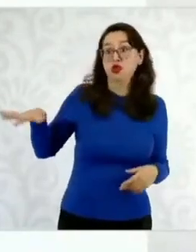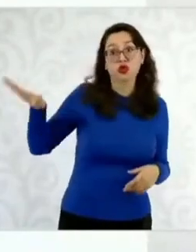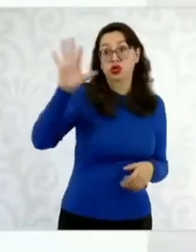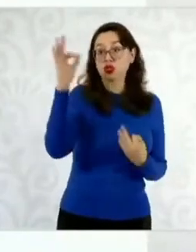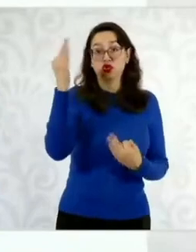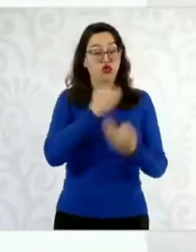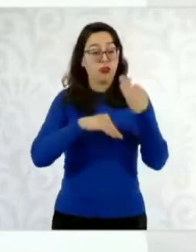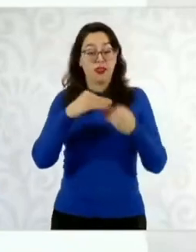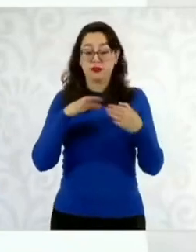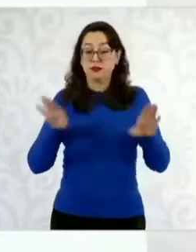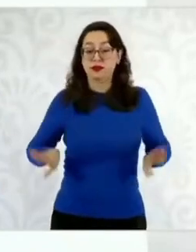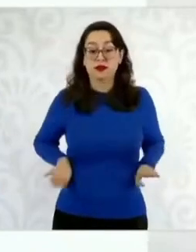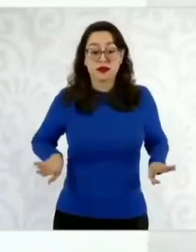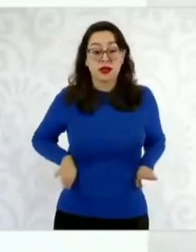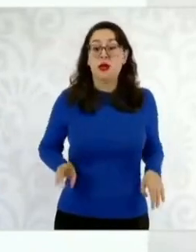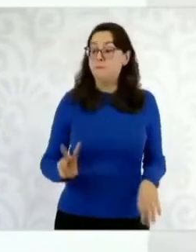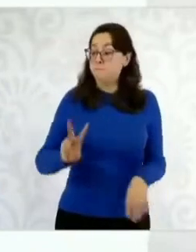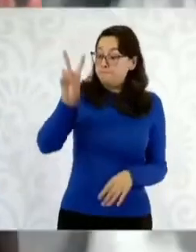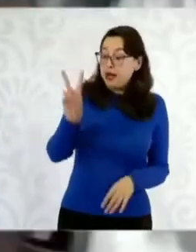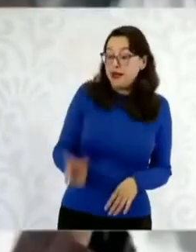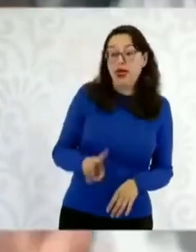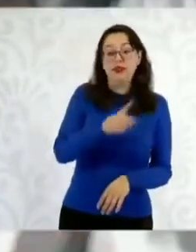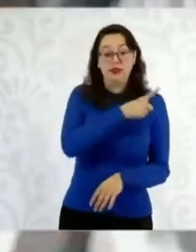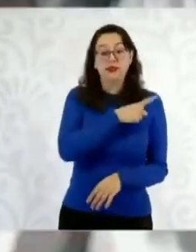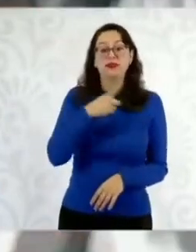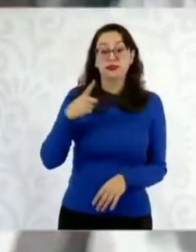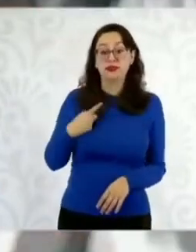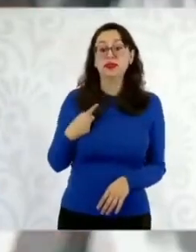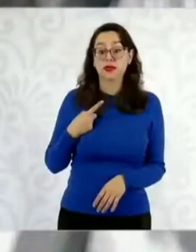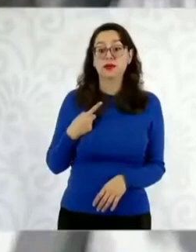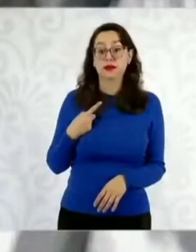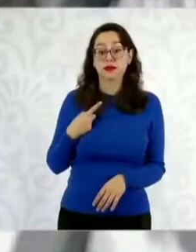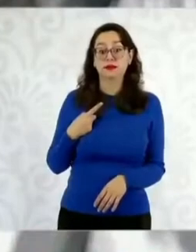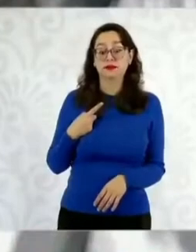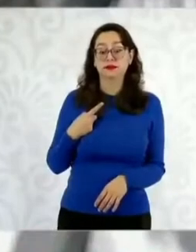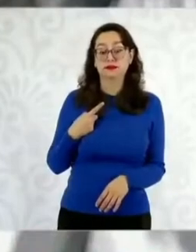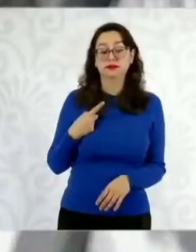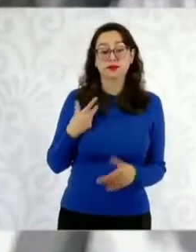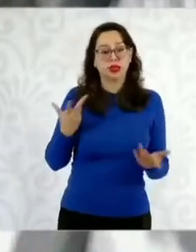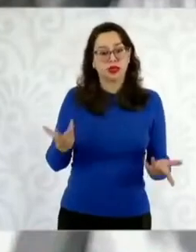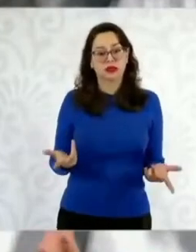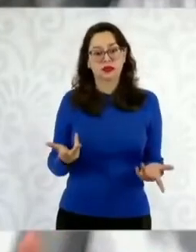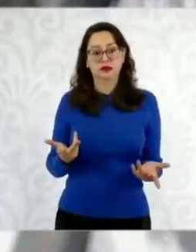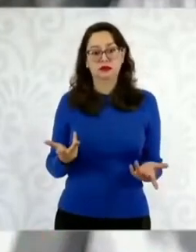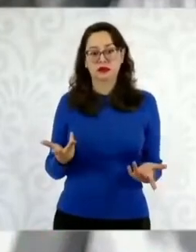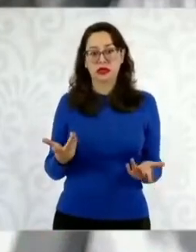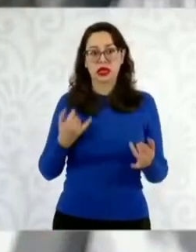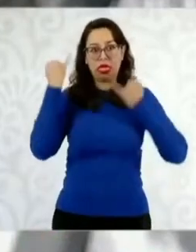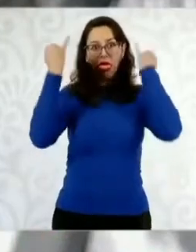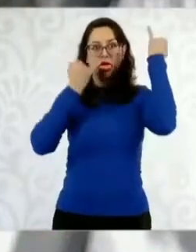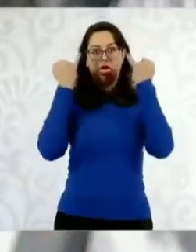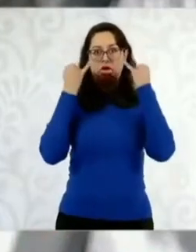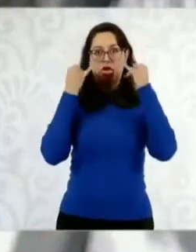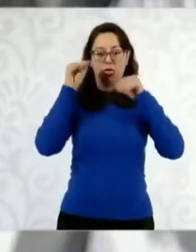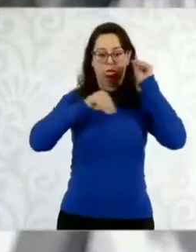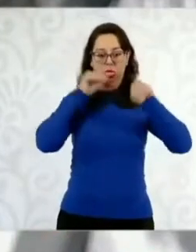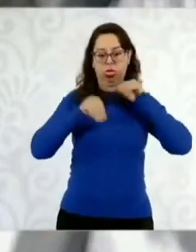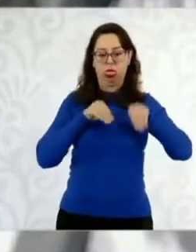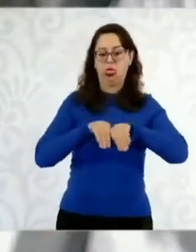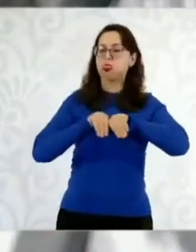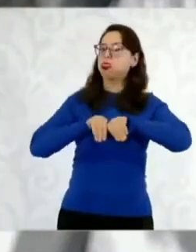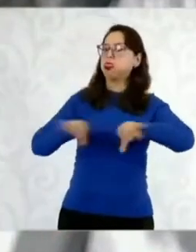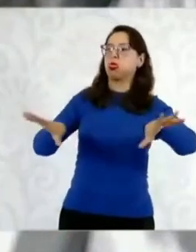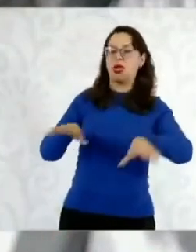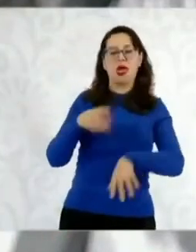verdad, con todo el subjetivismo que pueda haber en la palabra verdad, pero lo que no podemos es inventar.